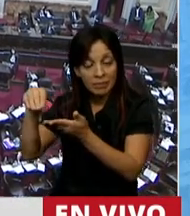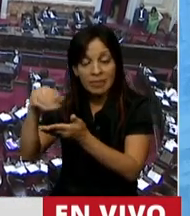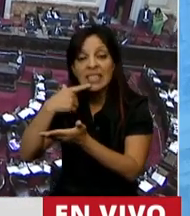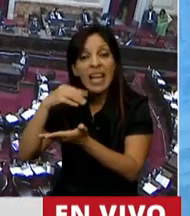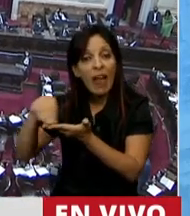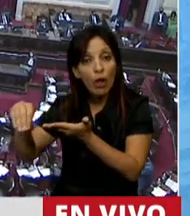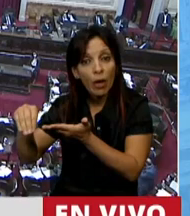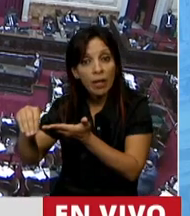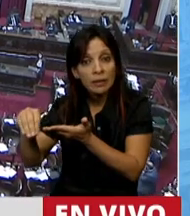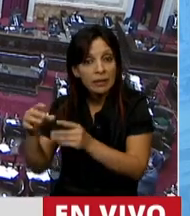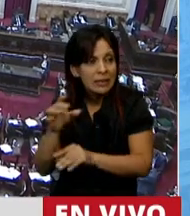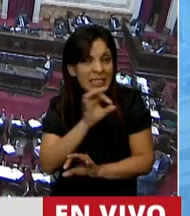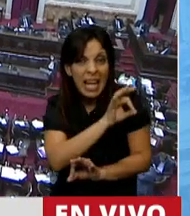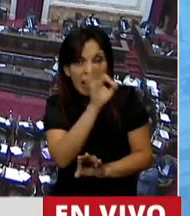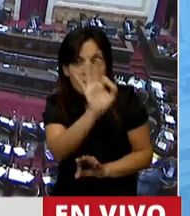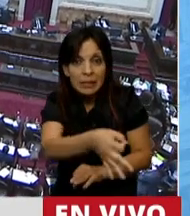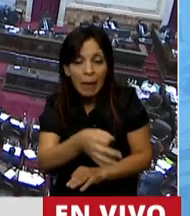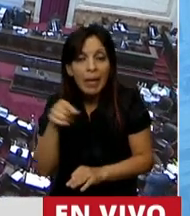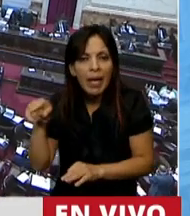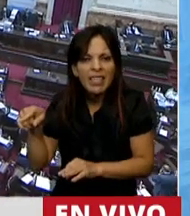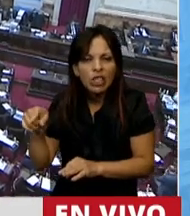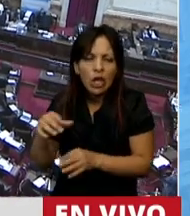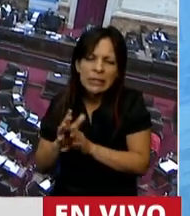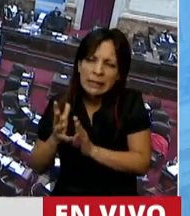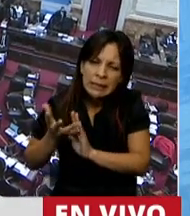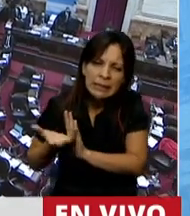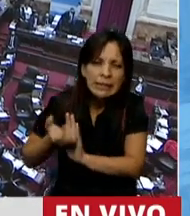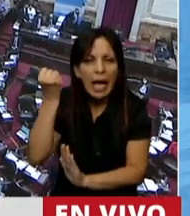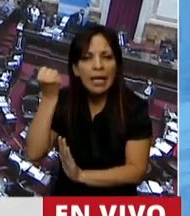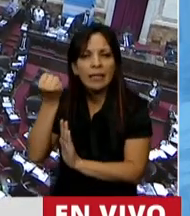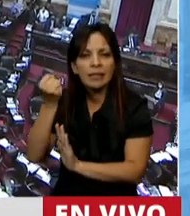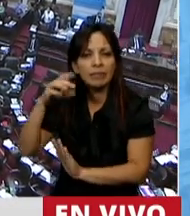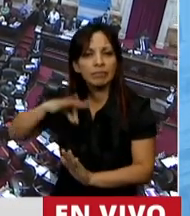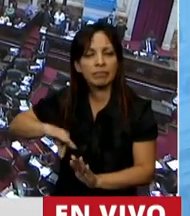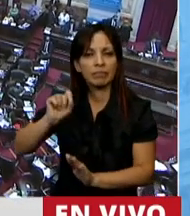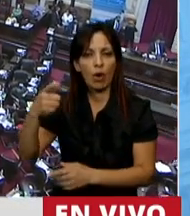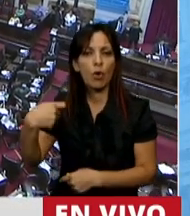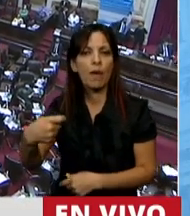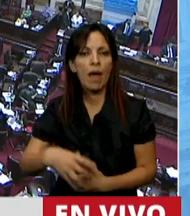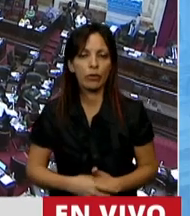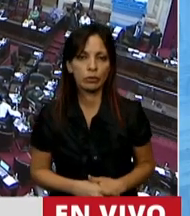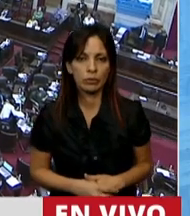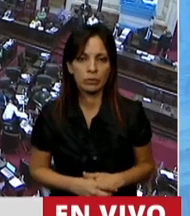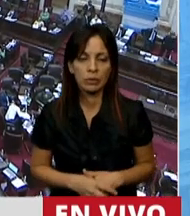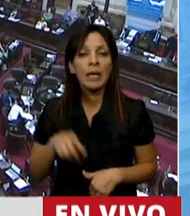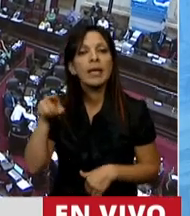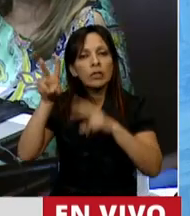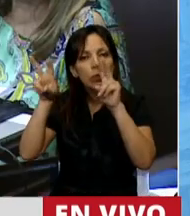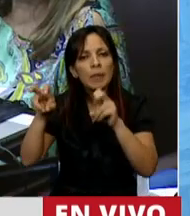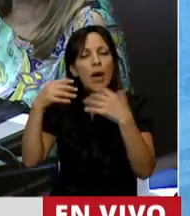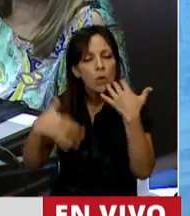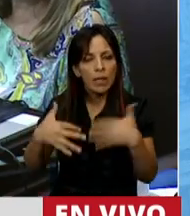nadie lo advierta, pasando muy desapercibido, le están pulverizando los ingresos a los jubilados. Eso es un tema también